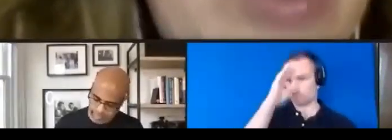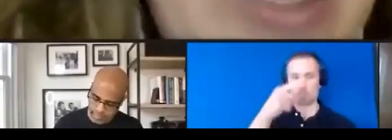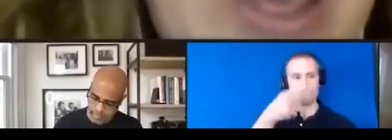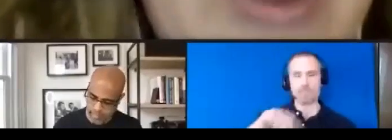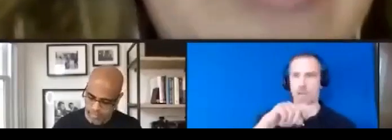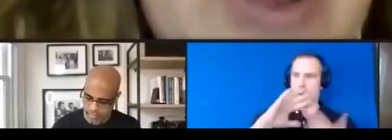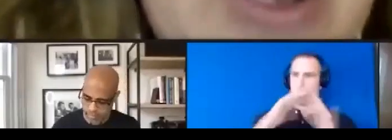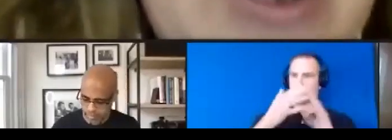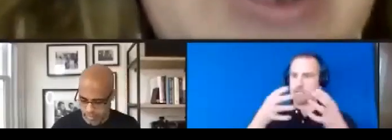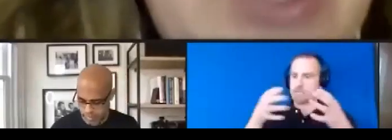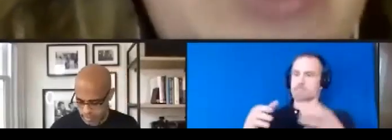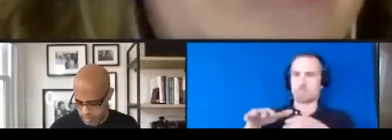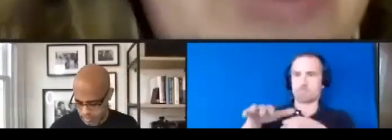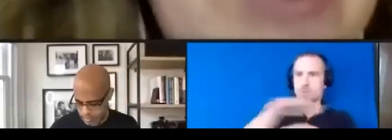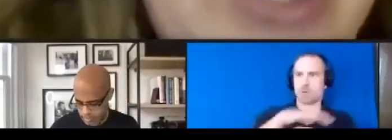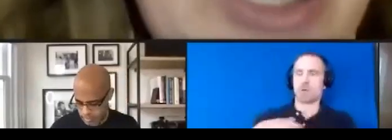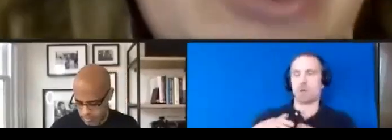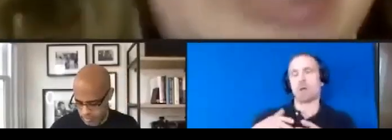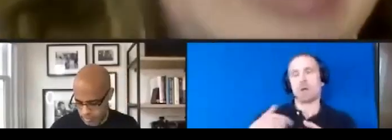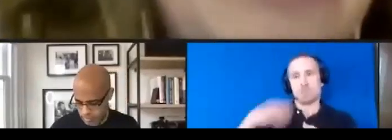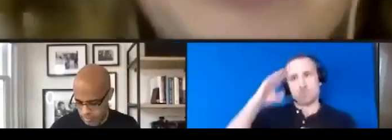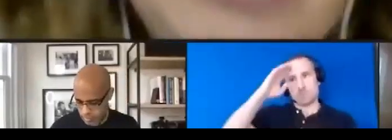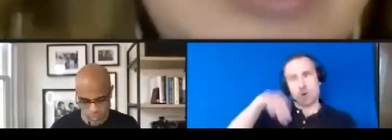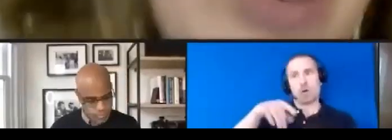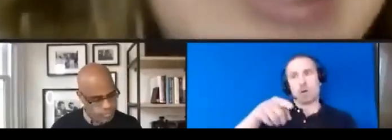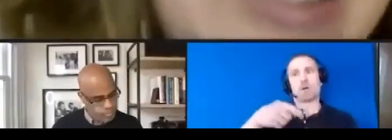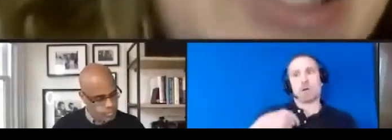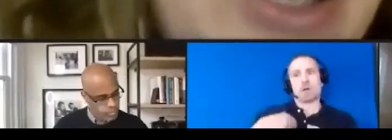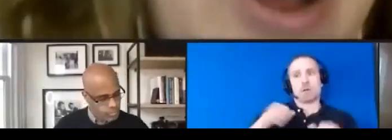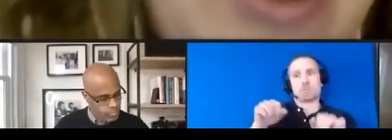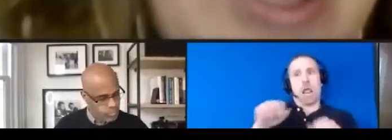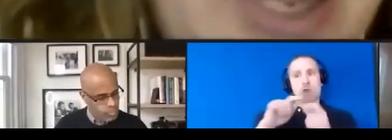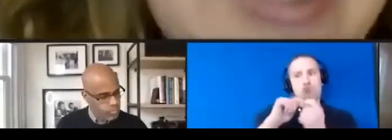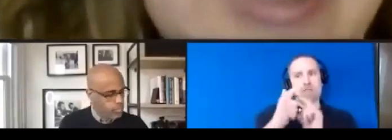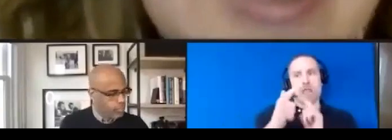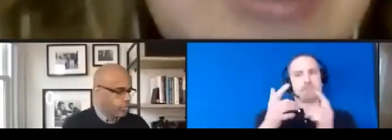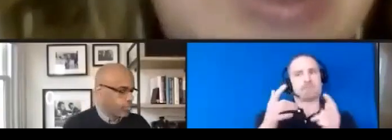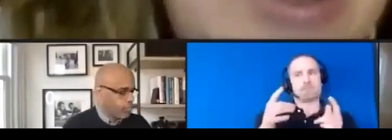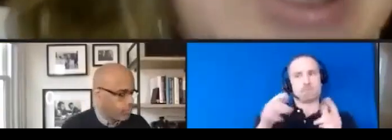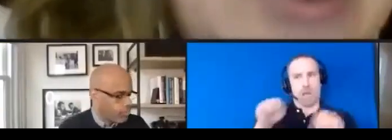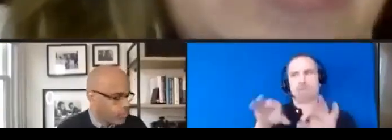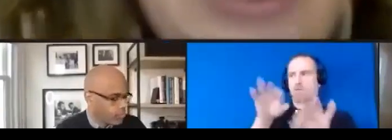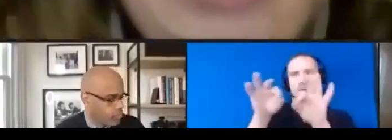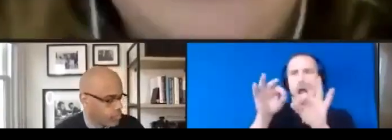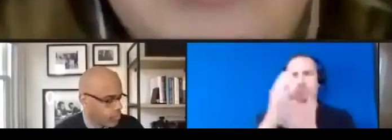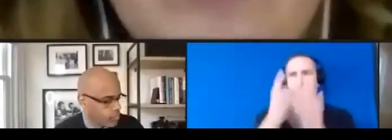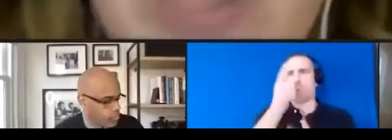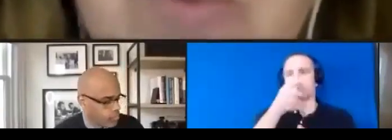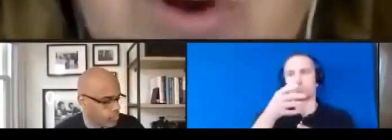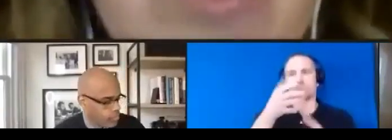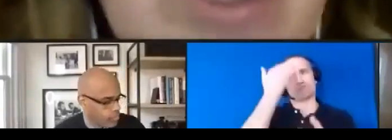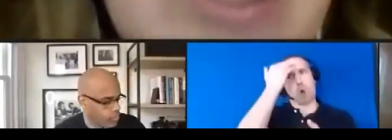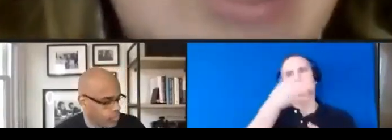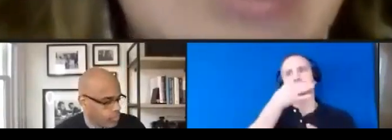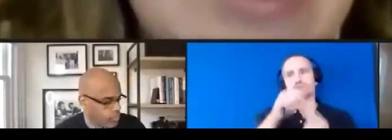sabes como comunidad siempre a la gente nos habla a nosotros y estamos disponibles a apoyar